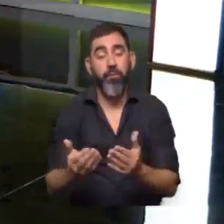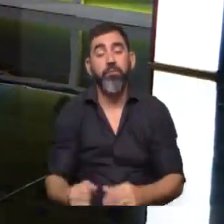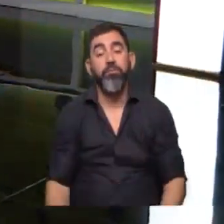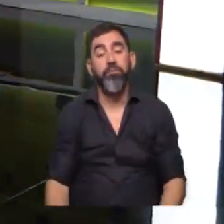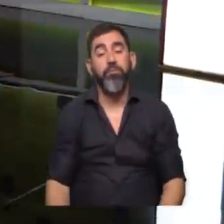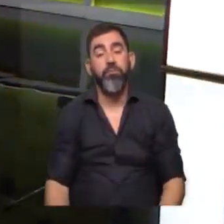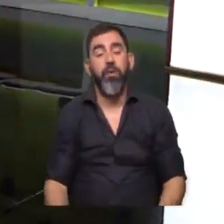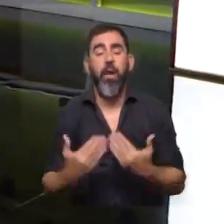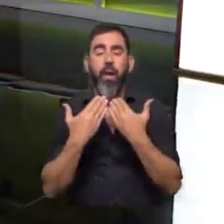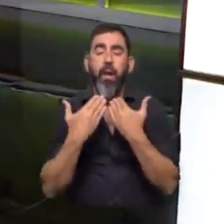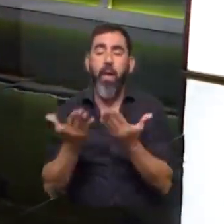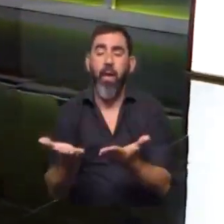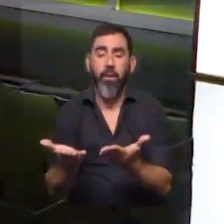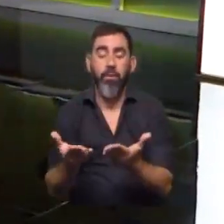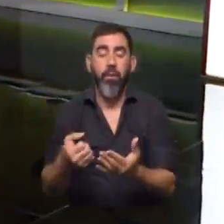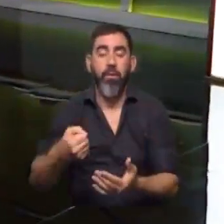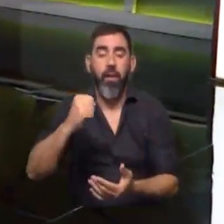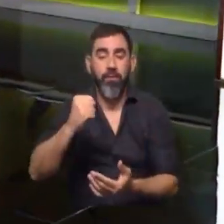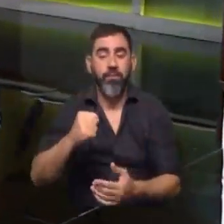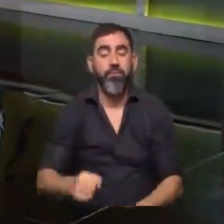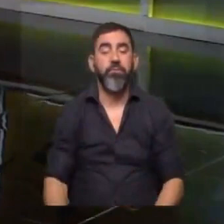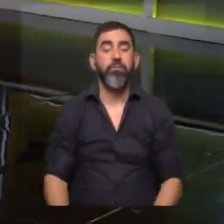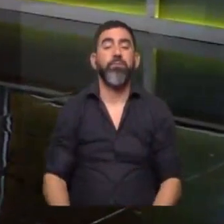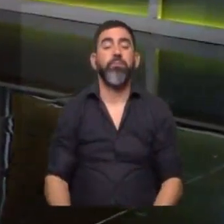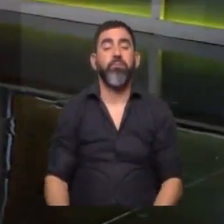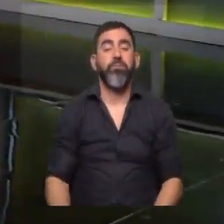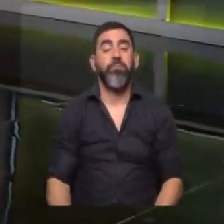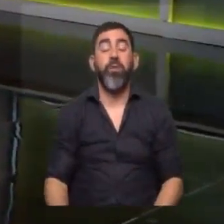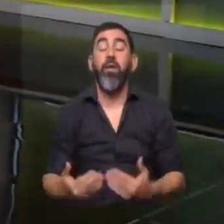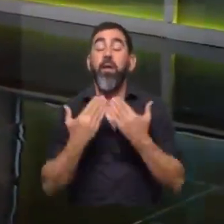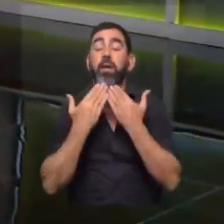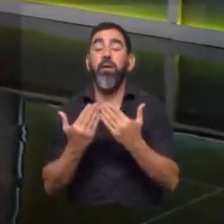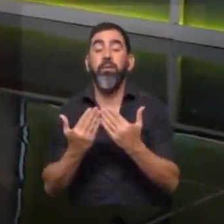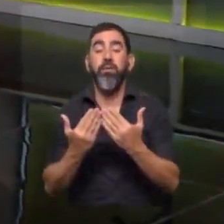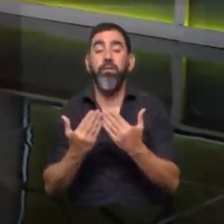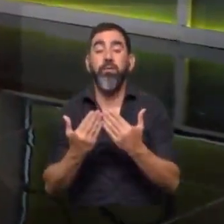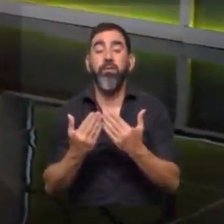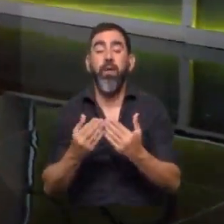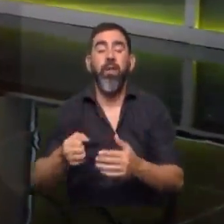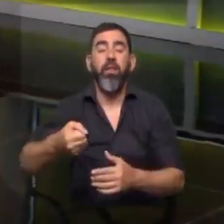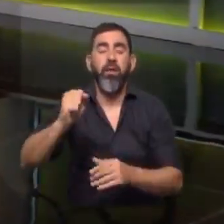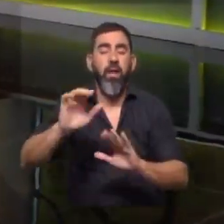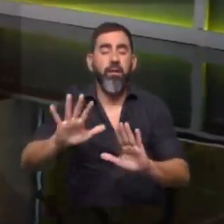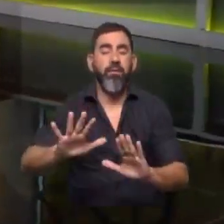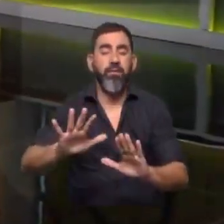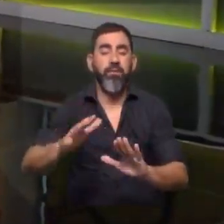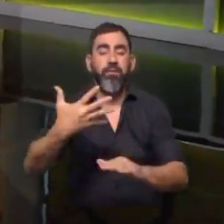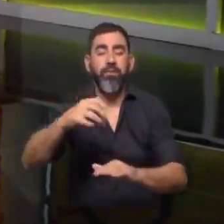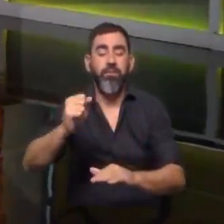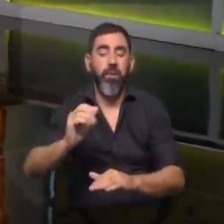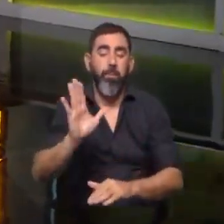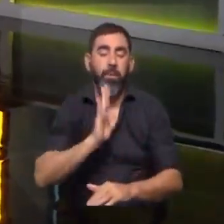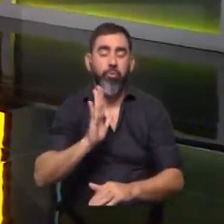Objetos, un souvenir de Sobreciencia, una de estas tazas. Muchas gracias. Nada, gracias. Las tazas son estas, pero bueno, ahí te llevas la